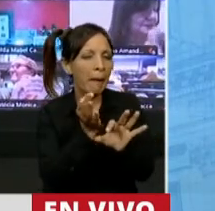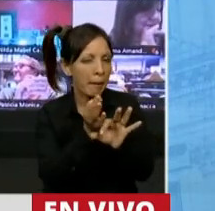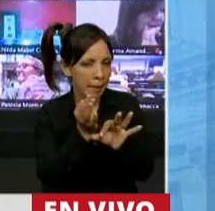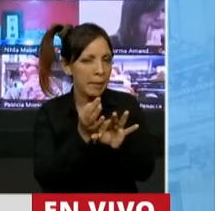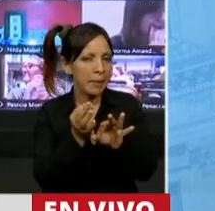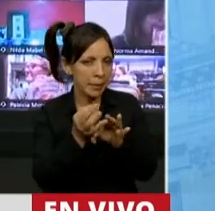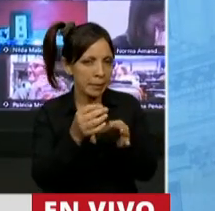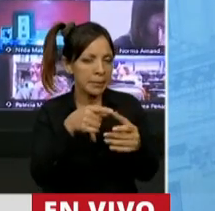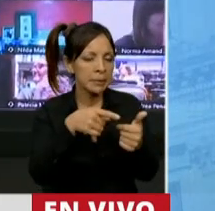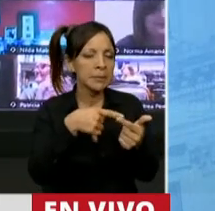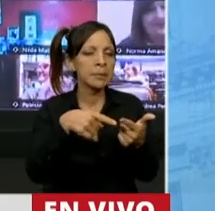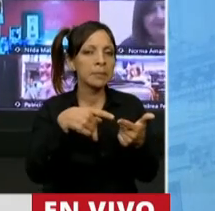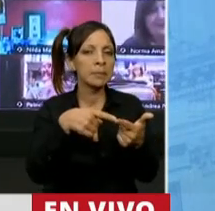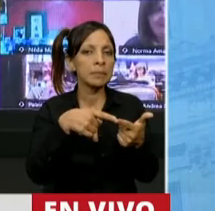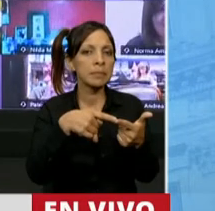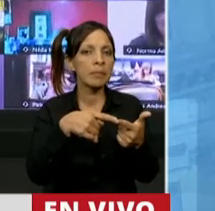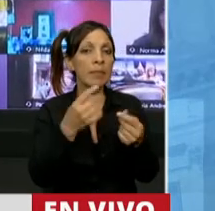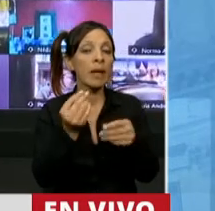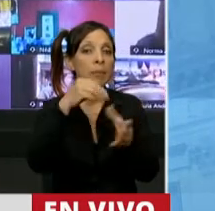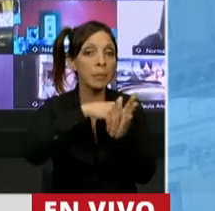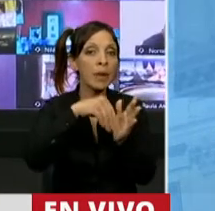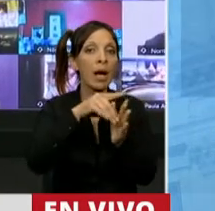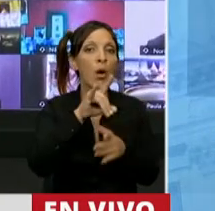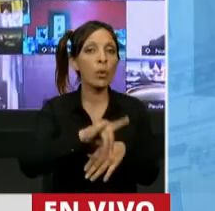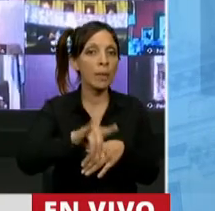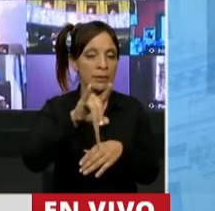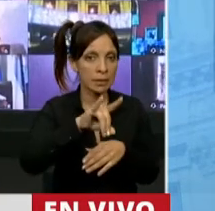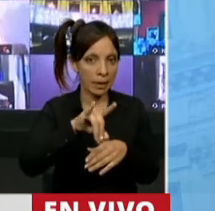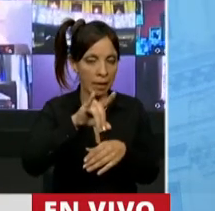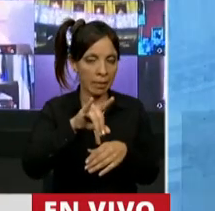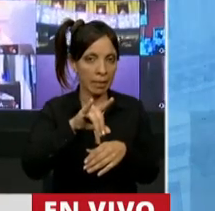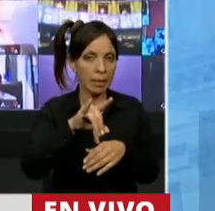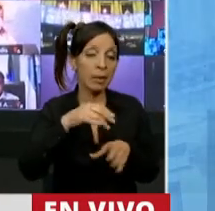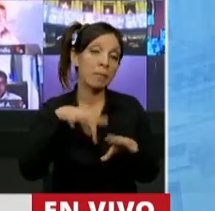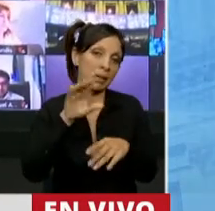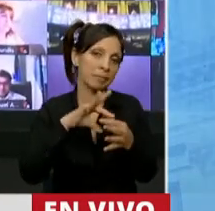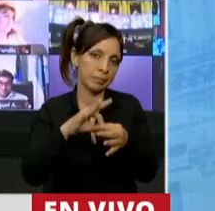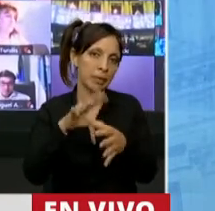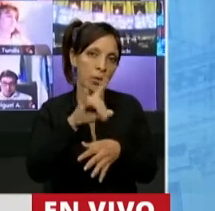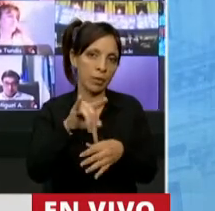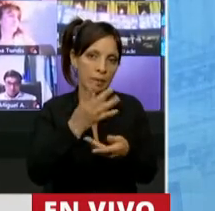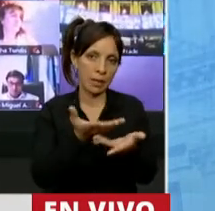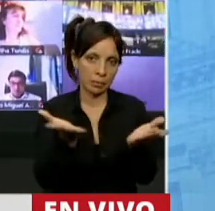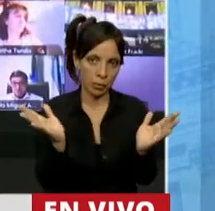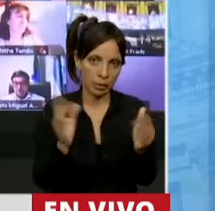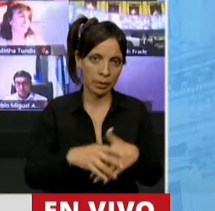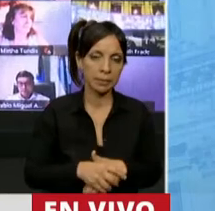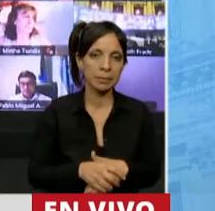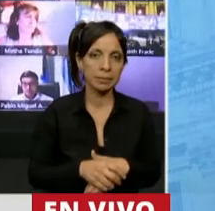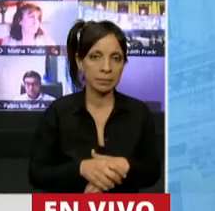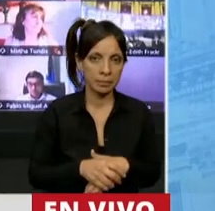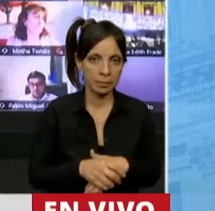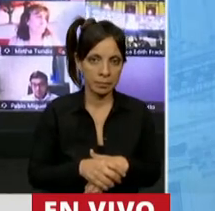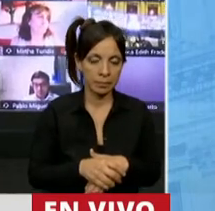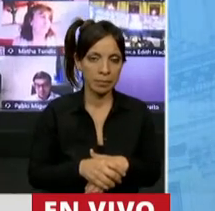está desarrollando a la universidad, sobre todo la universidad pública. En esa